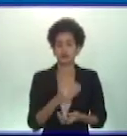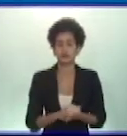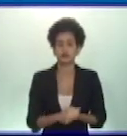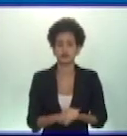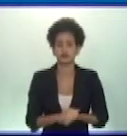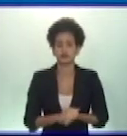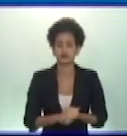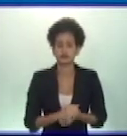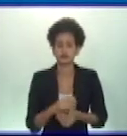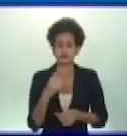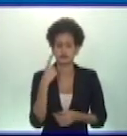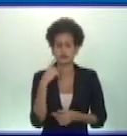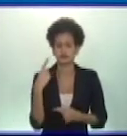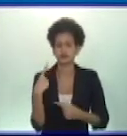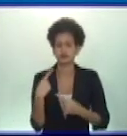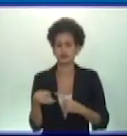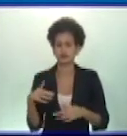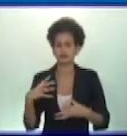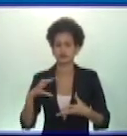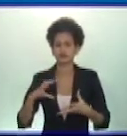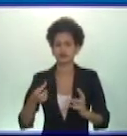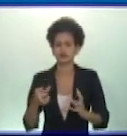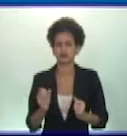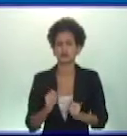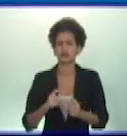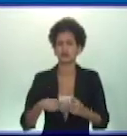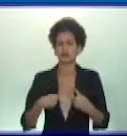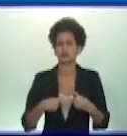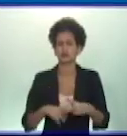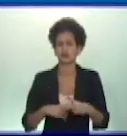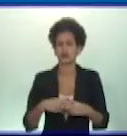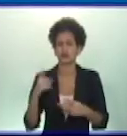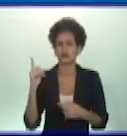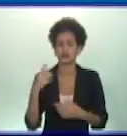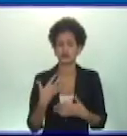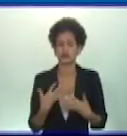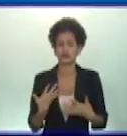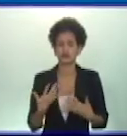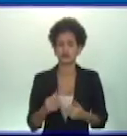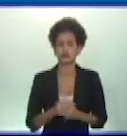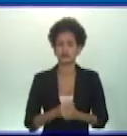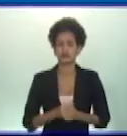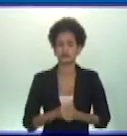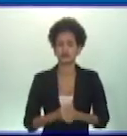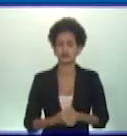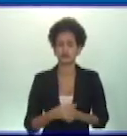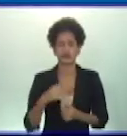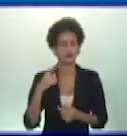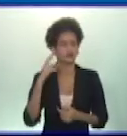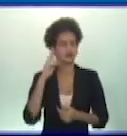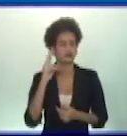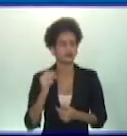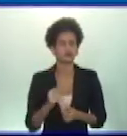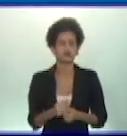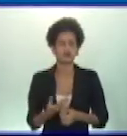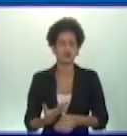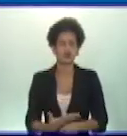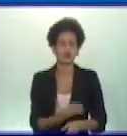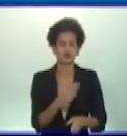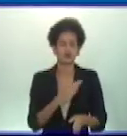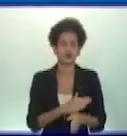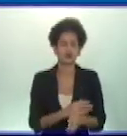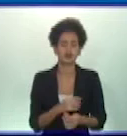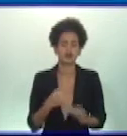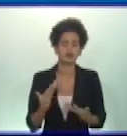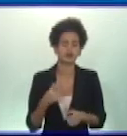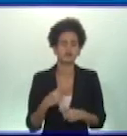de qué otra manera podemos resolver este ejercicio. Y vamos a recordar antes cuáles son los instrumentos que se utilizan para